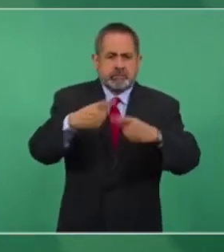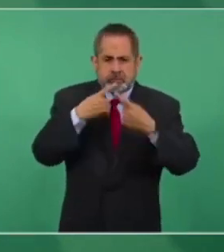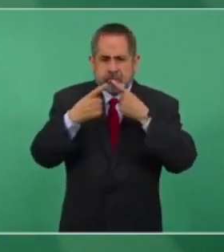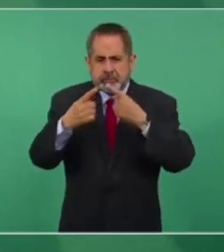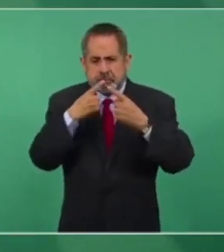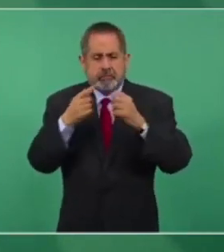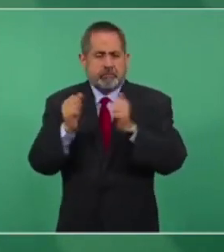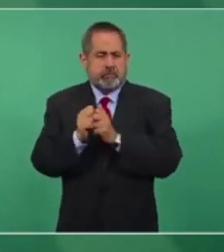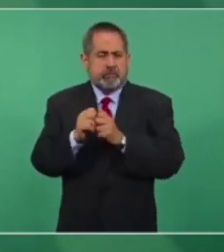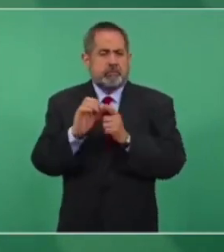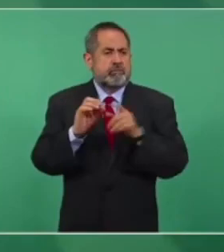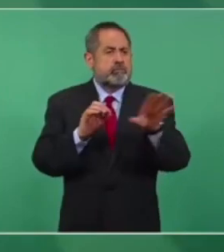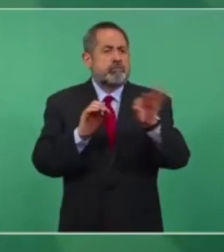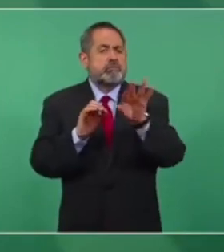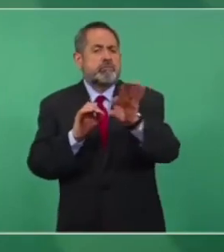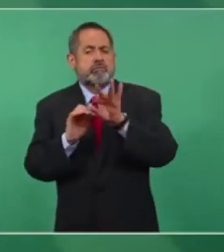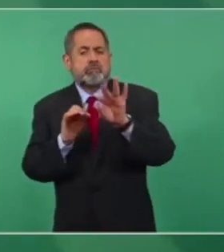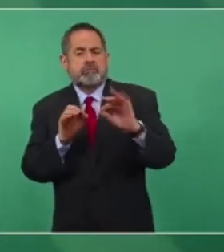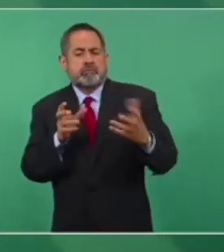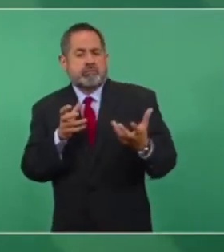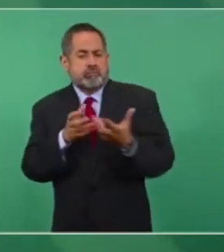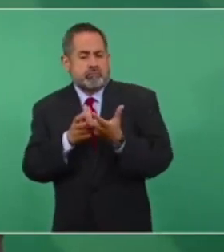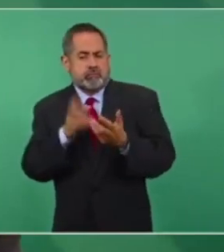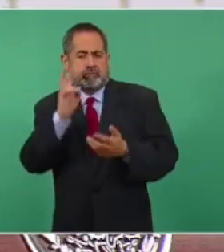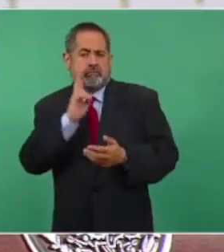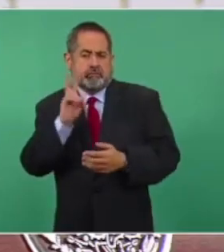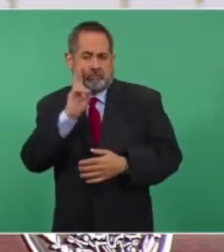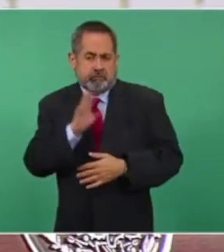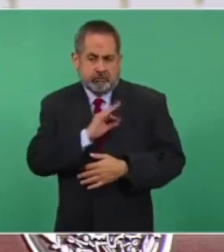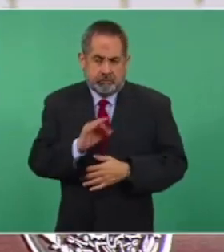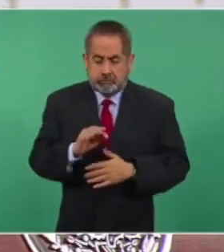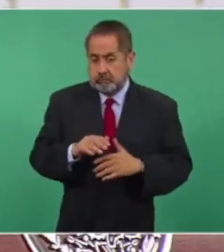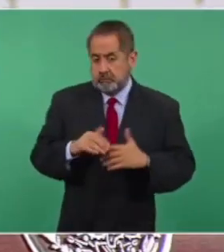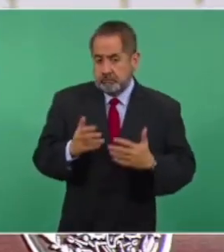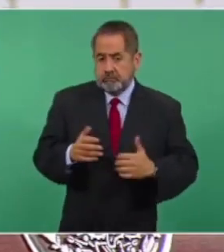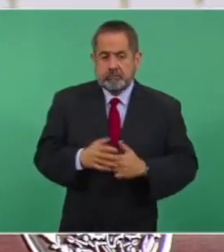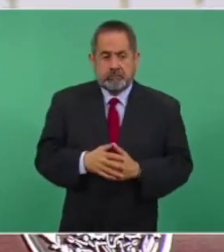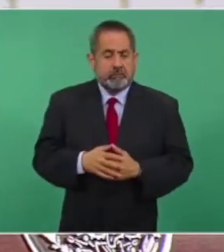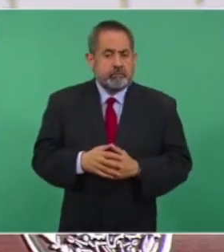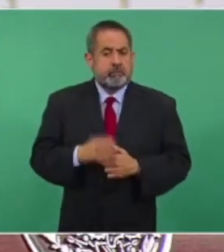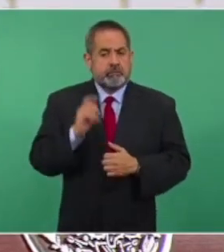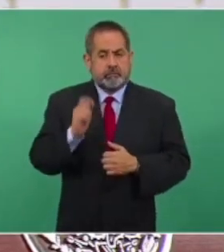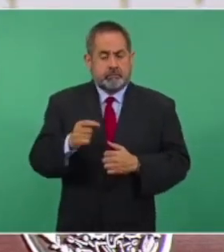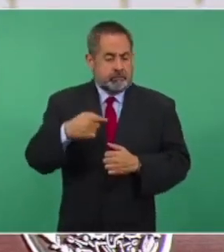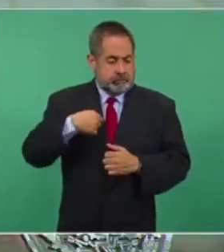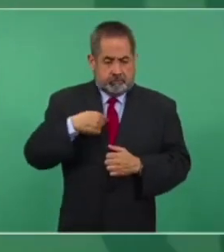una comisión, con un grupo, porque en efecto yo voy